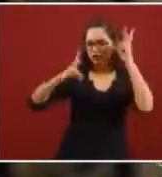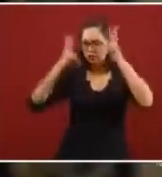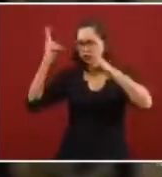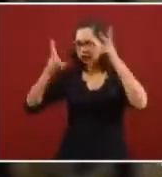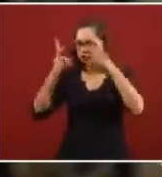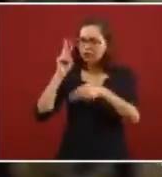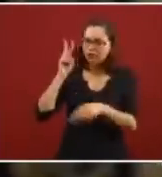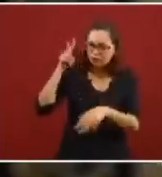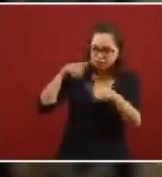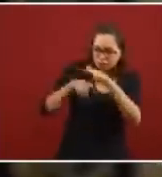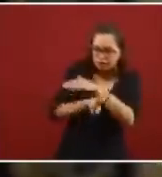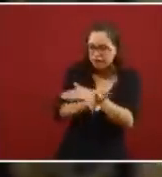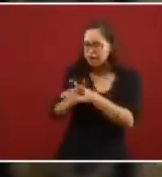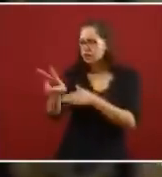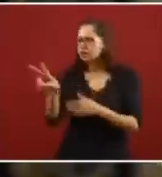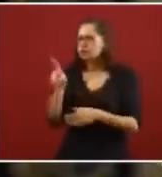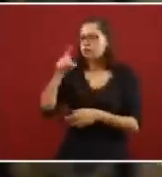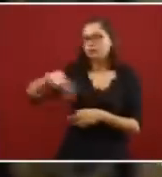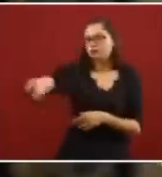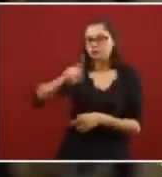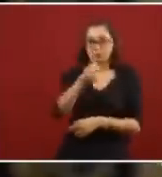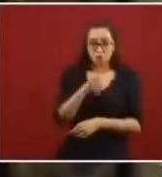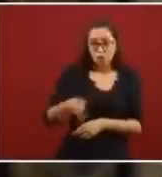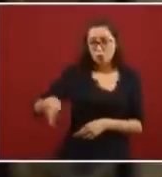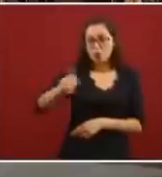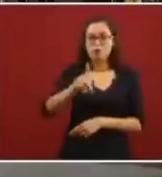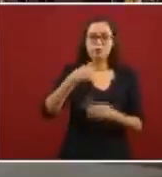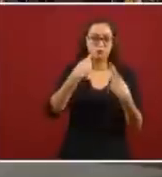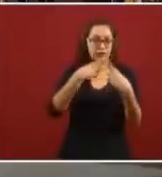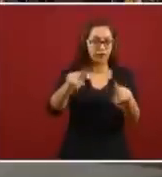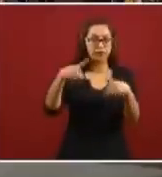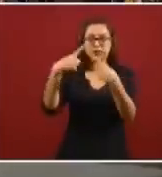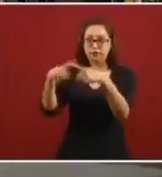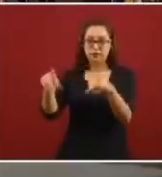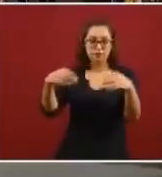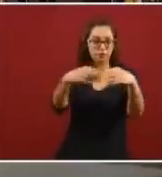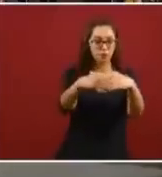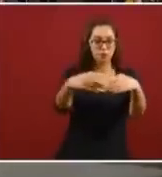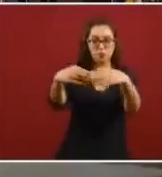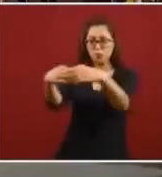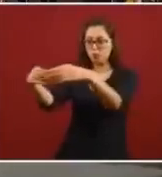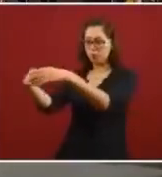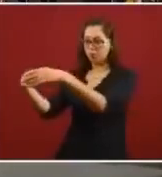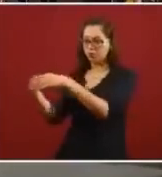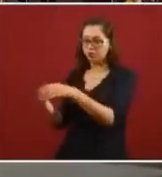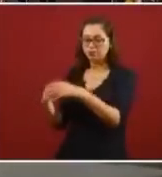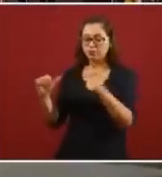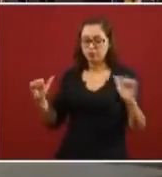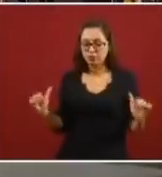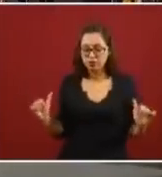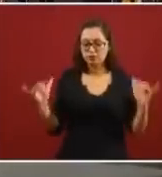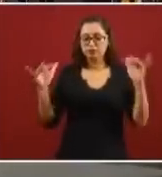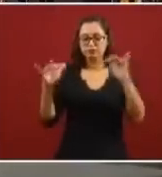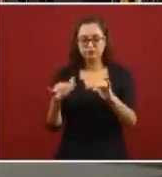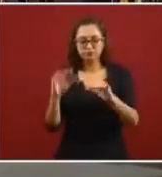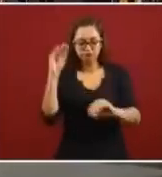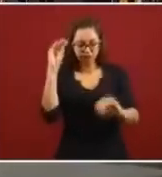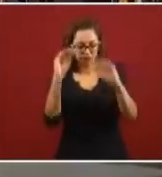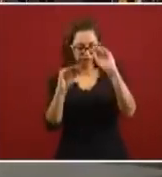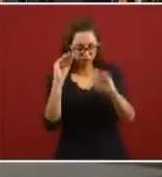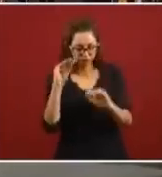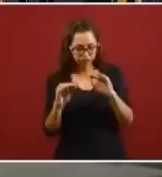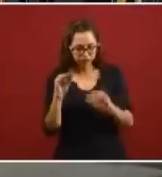algo interesante, quiero mencionarles, darles esta pequeña introducción con algo que pienso. Es